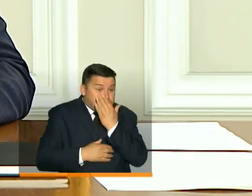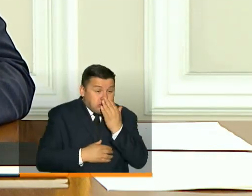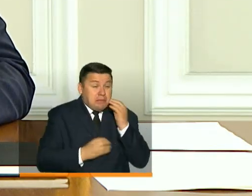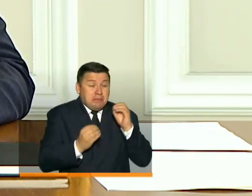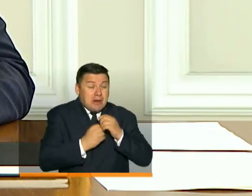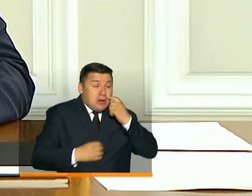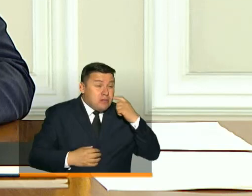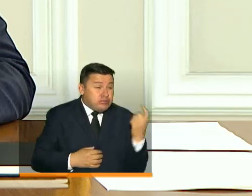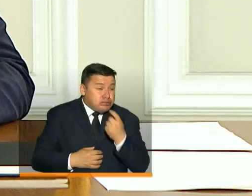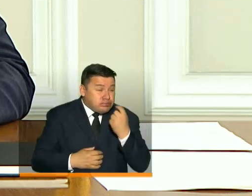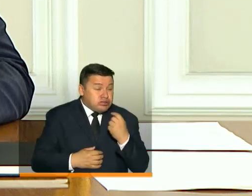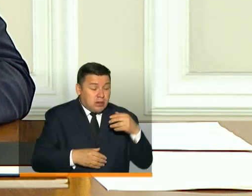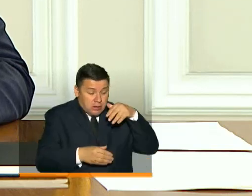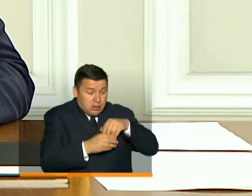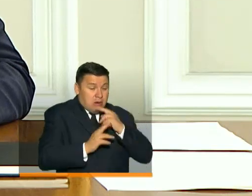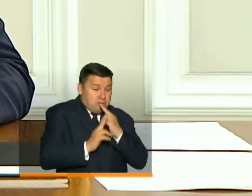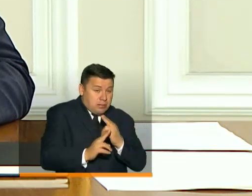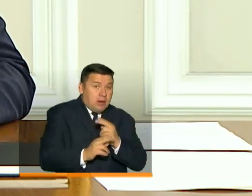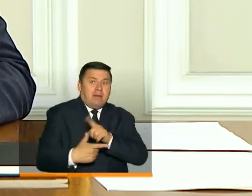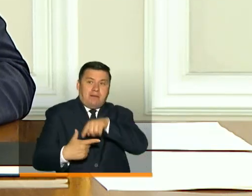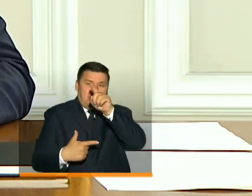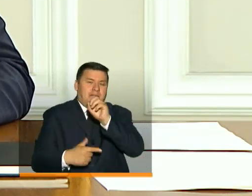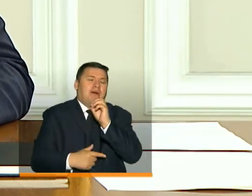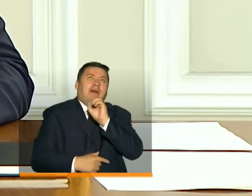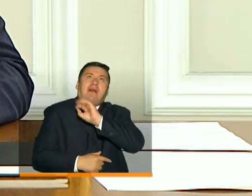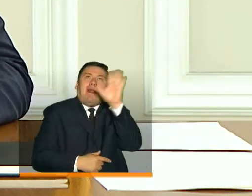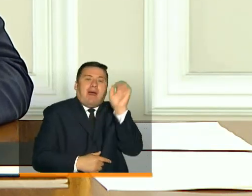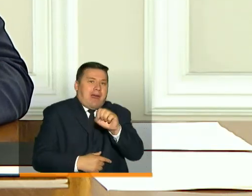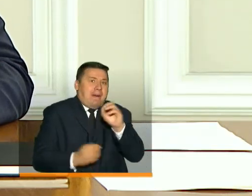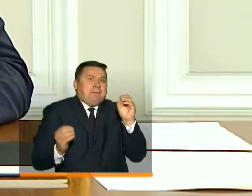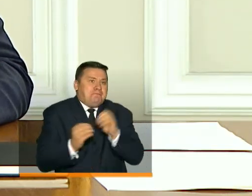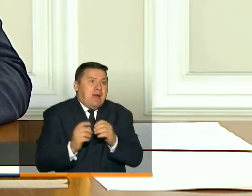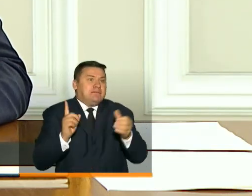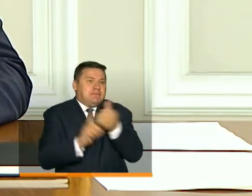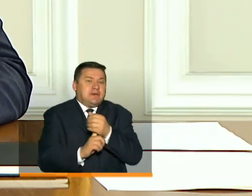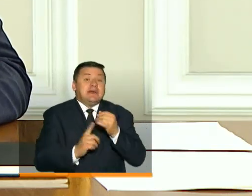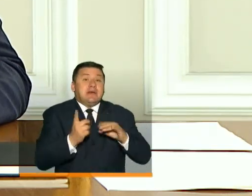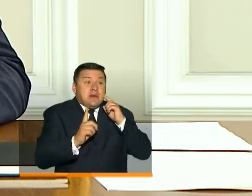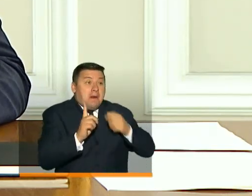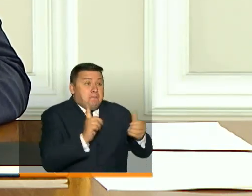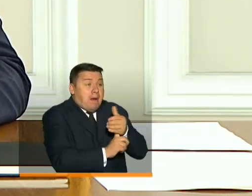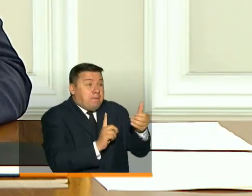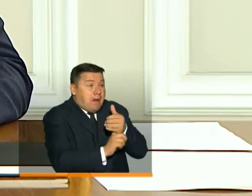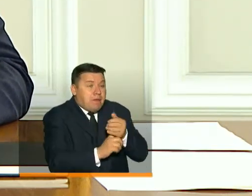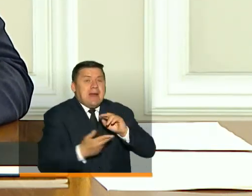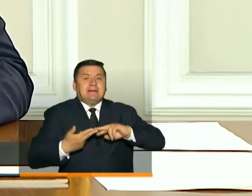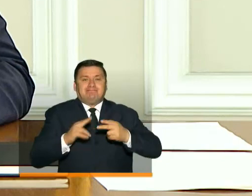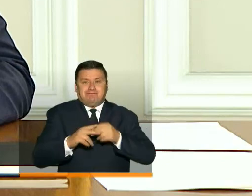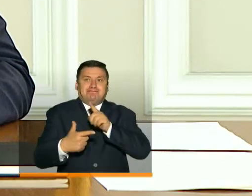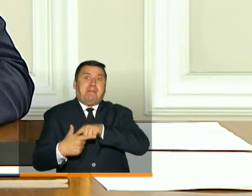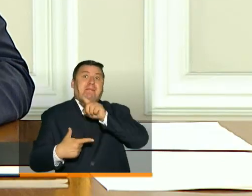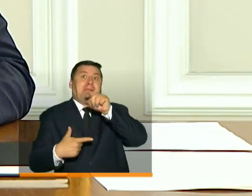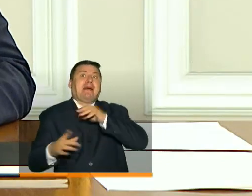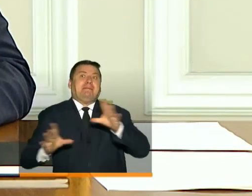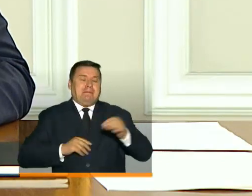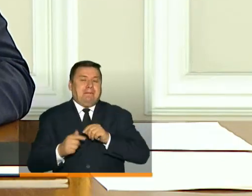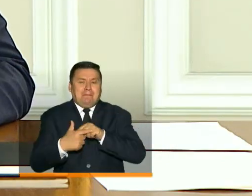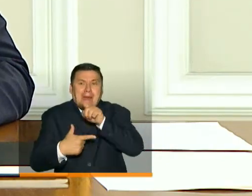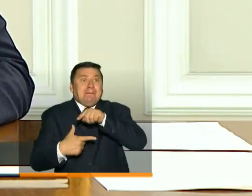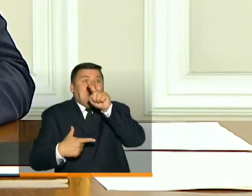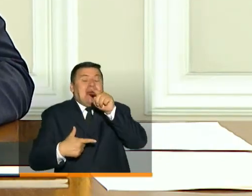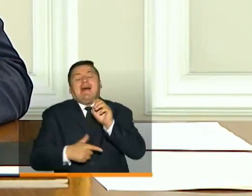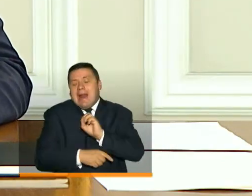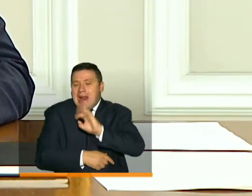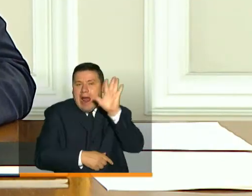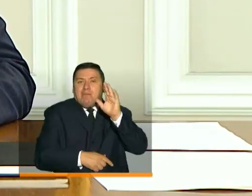¿nos vamos a encontrar con más casos? La respuesta es sí, porque justamente esta estrategia de rastreo activo, en donde aparece una persona como positivo, salimos